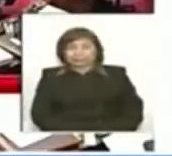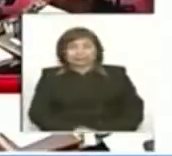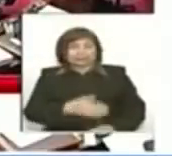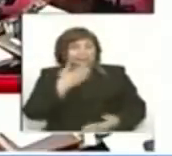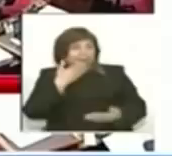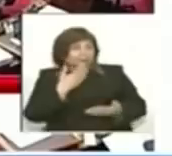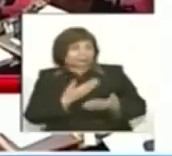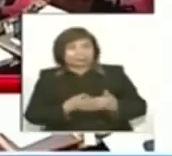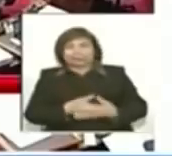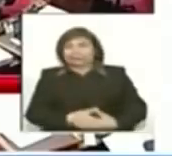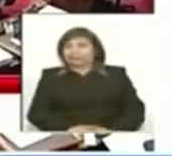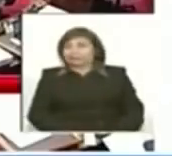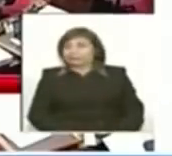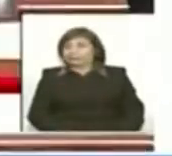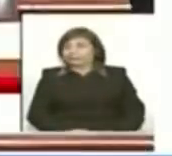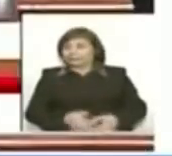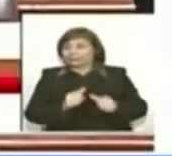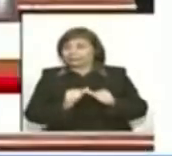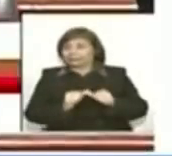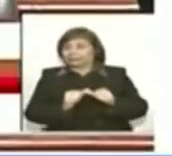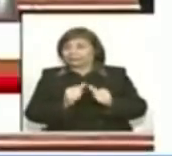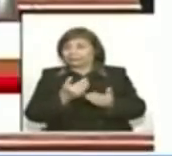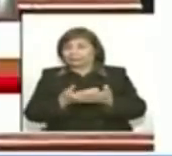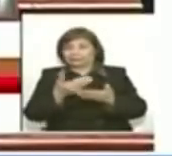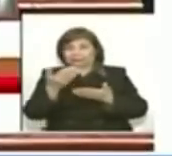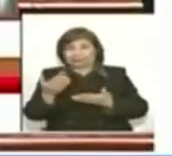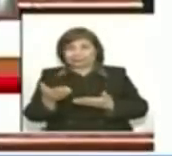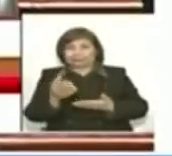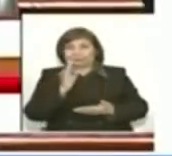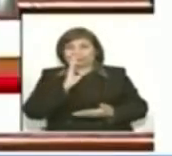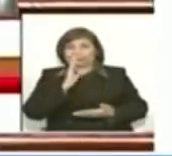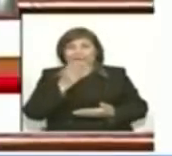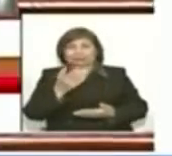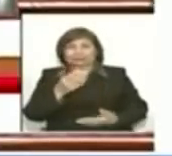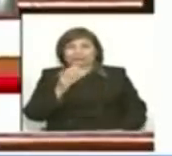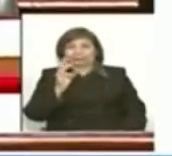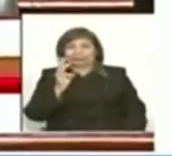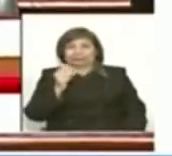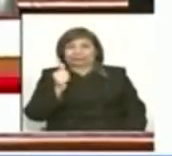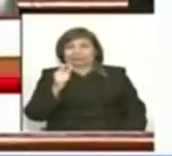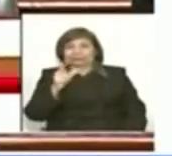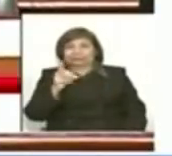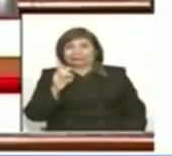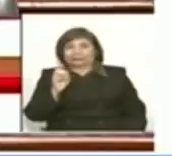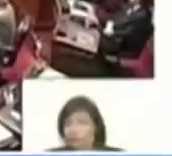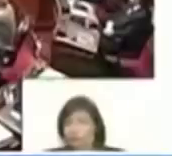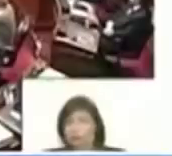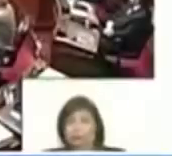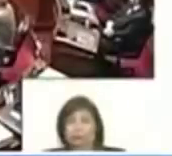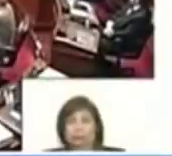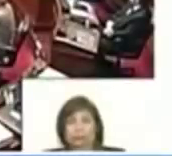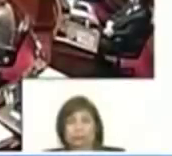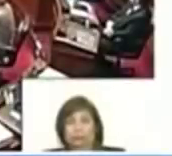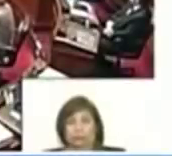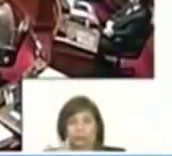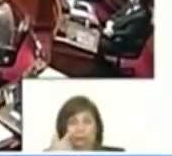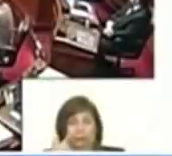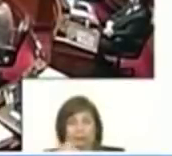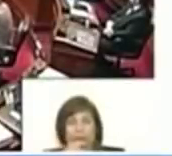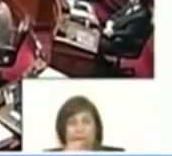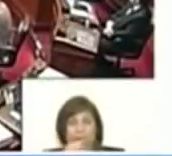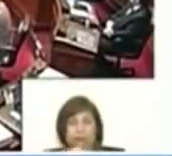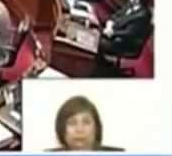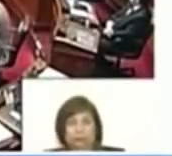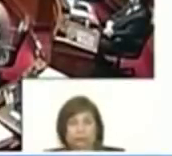al respecto. Queremos que nos cuente esos detalles, por favor. Sí, en principio, Vanessa, dejar en claro de que no